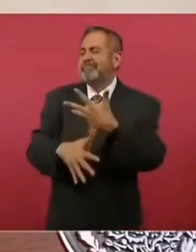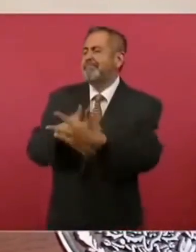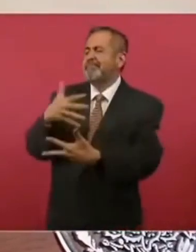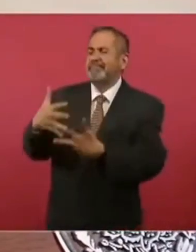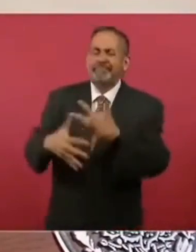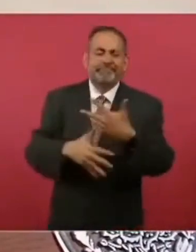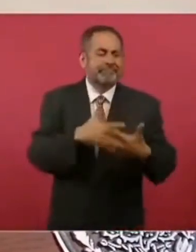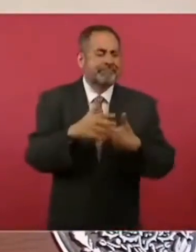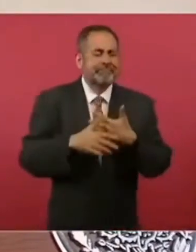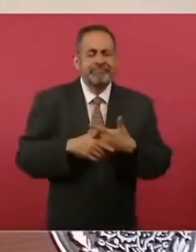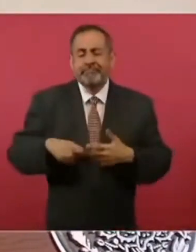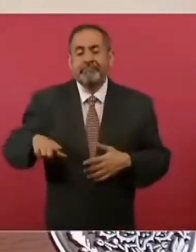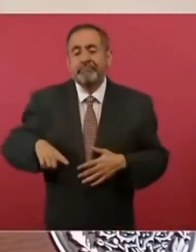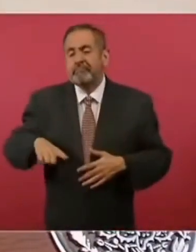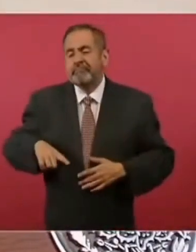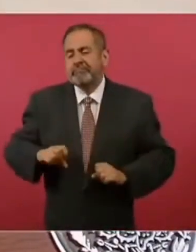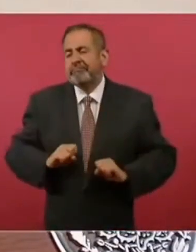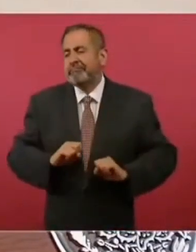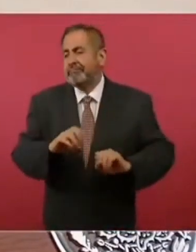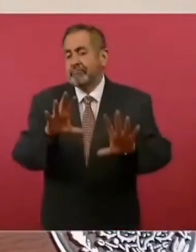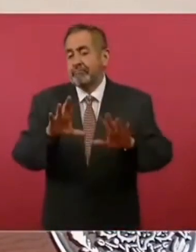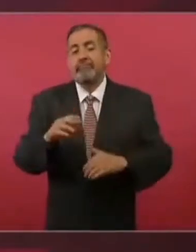el gobierno.